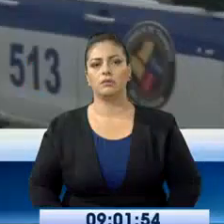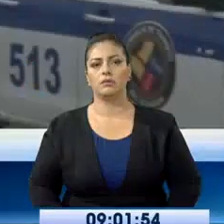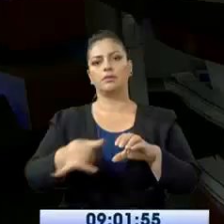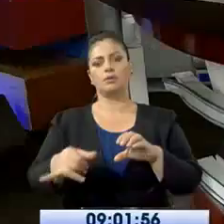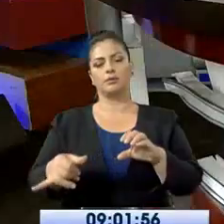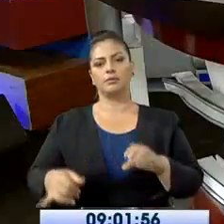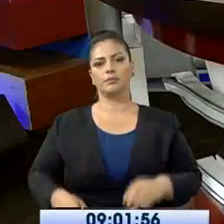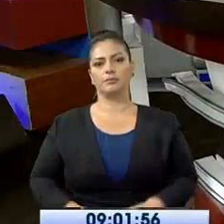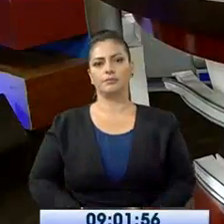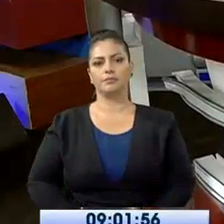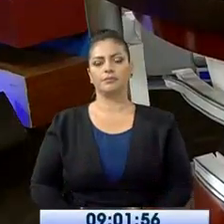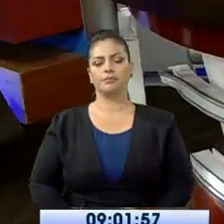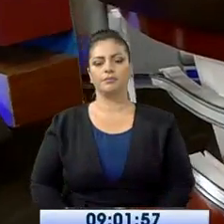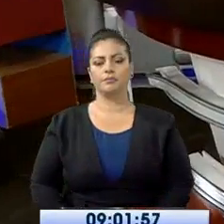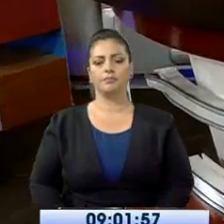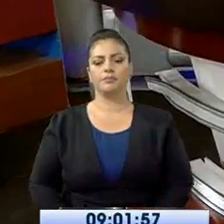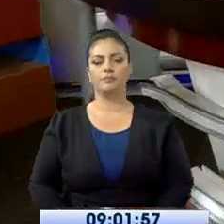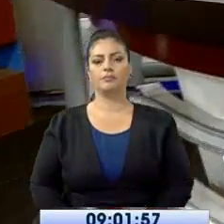Villao.